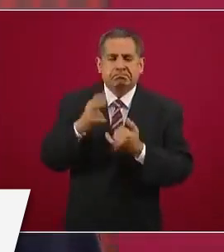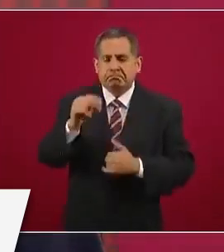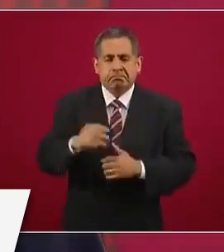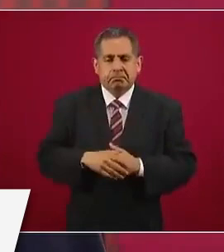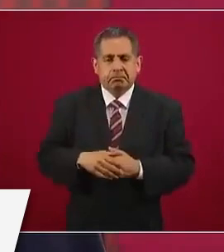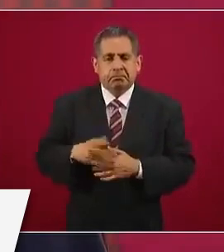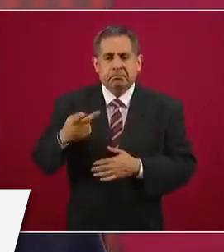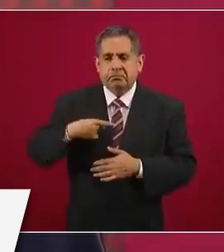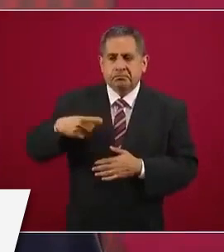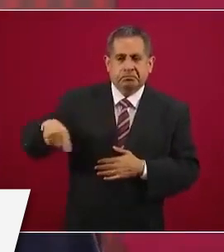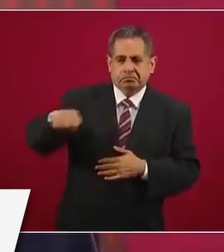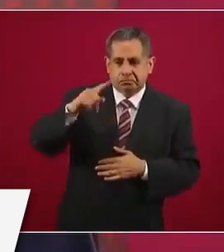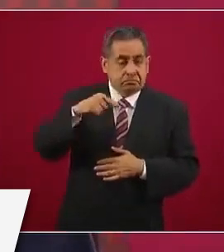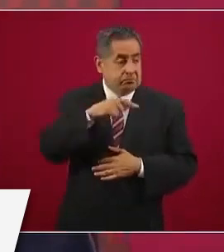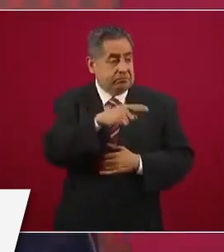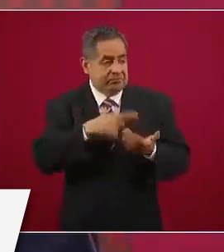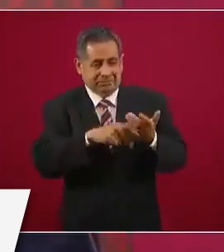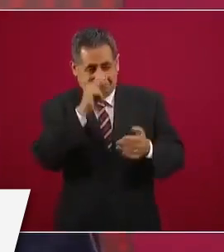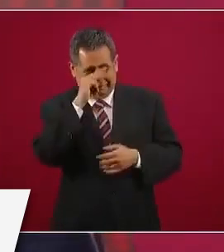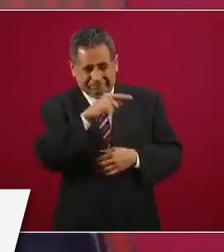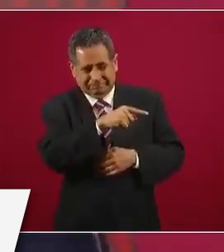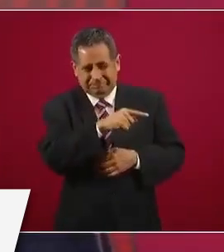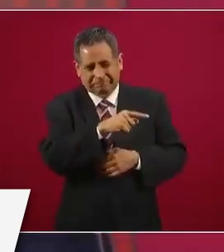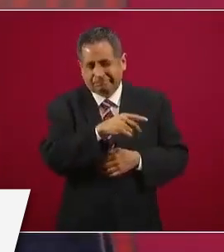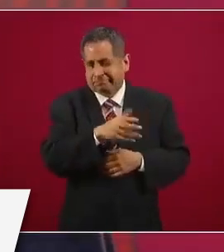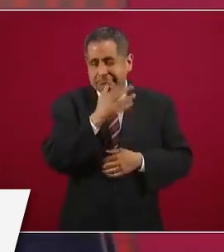Lo que decían los intelectuales orgánicos,